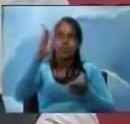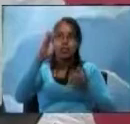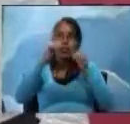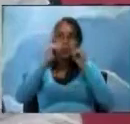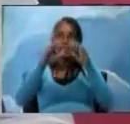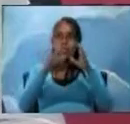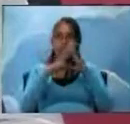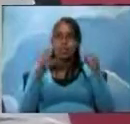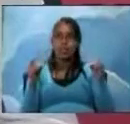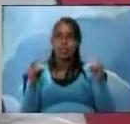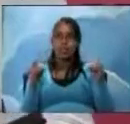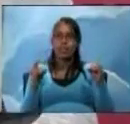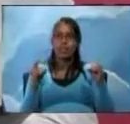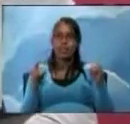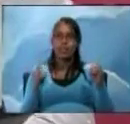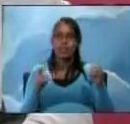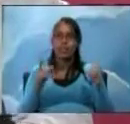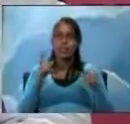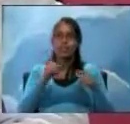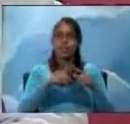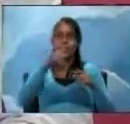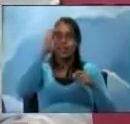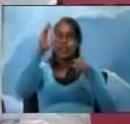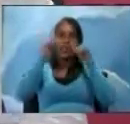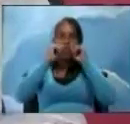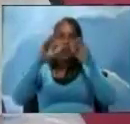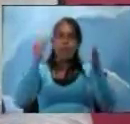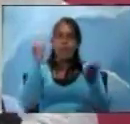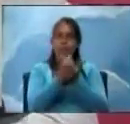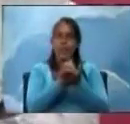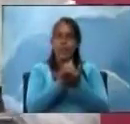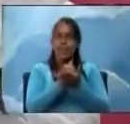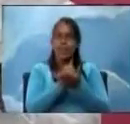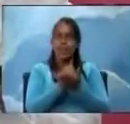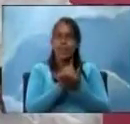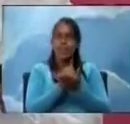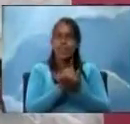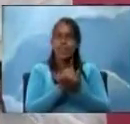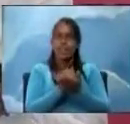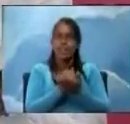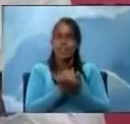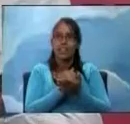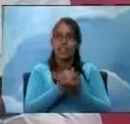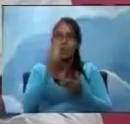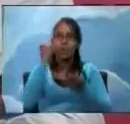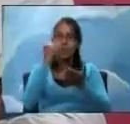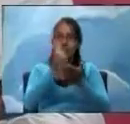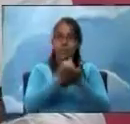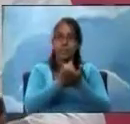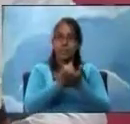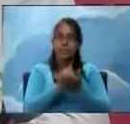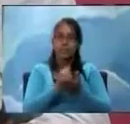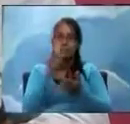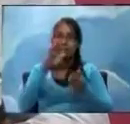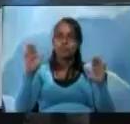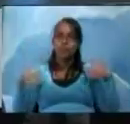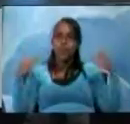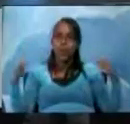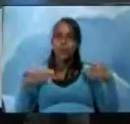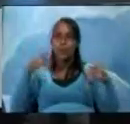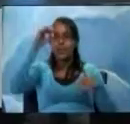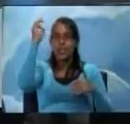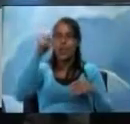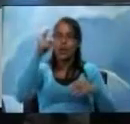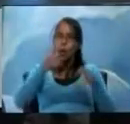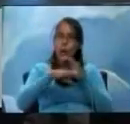Dios le bendiga a todos. Ahí está Tello. Que Dios le bendiga a todos. Amén. Tello está contento. Creo